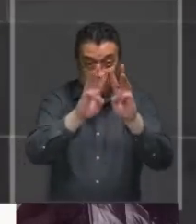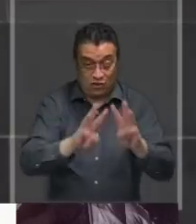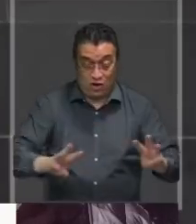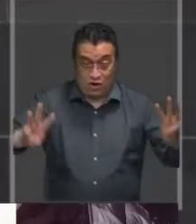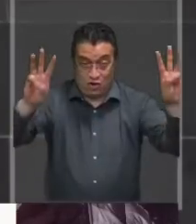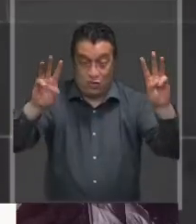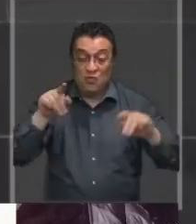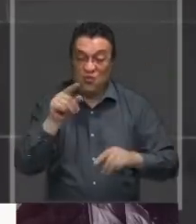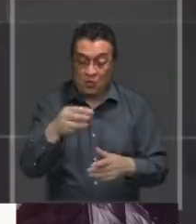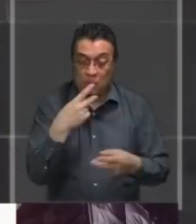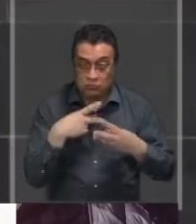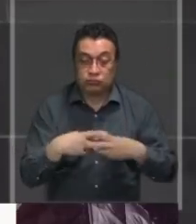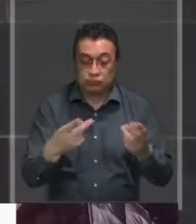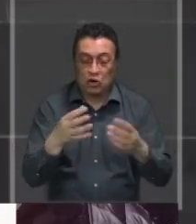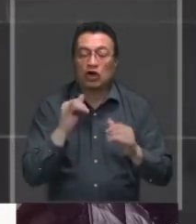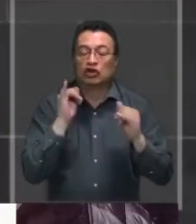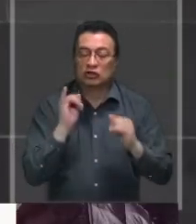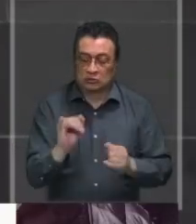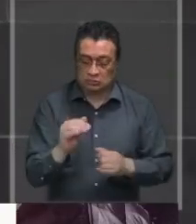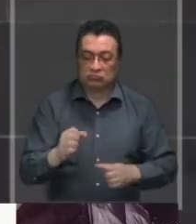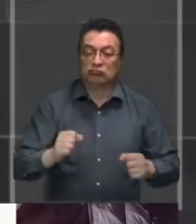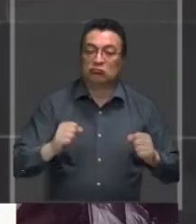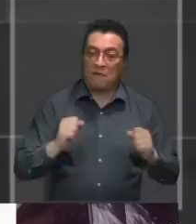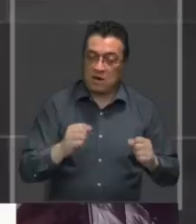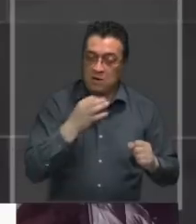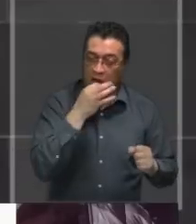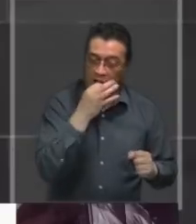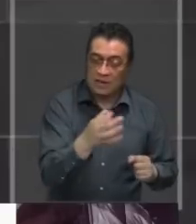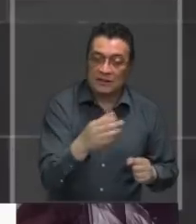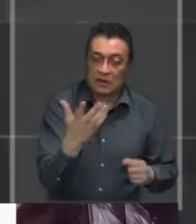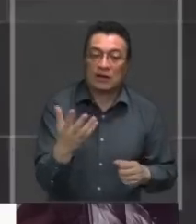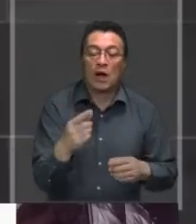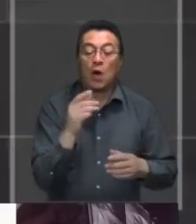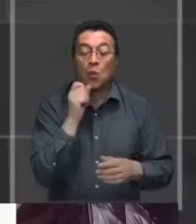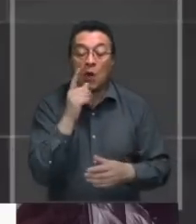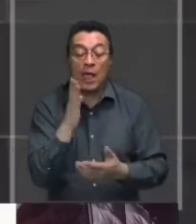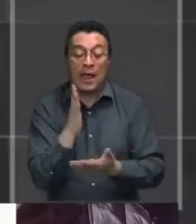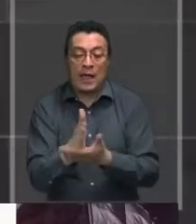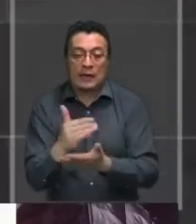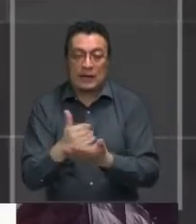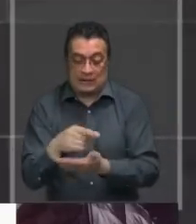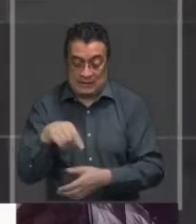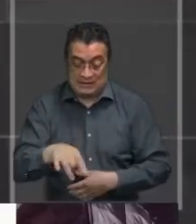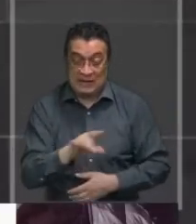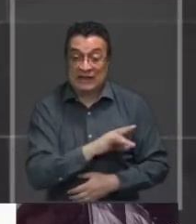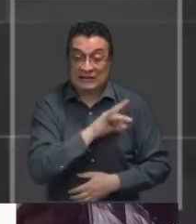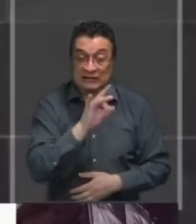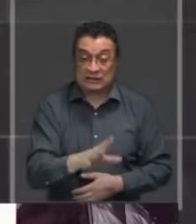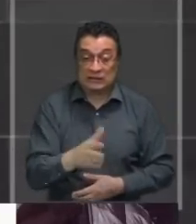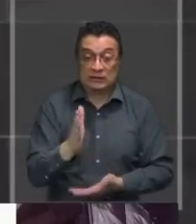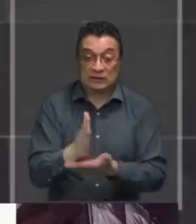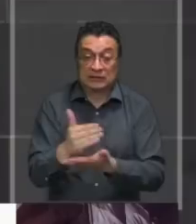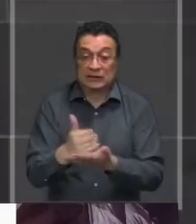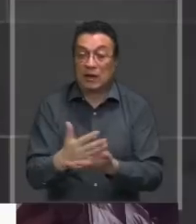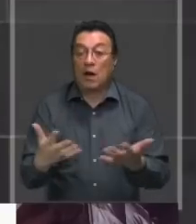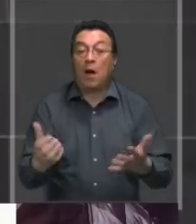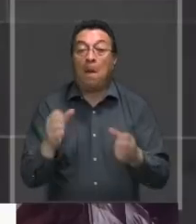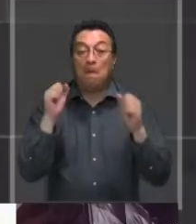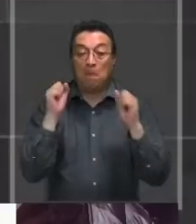Delito permiten reafirmar que una de las estrategias que en Chile se están aplicando para